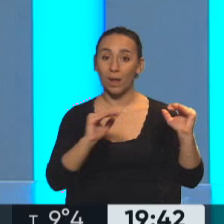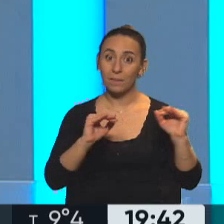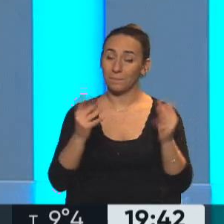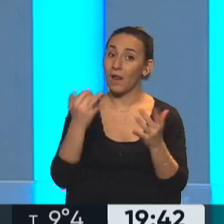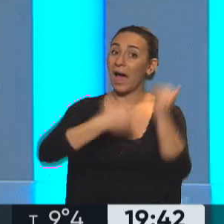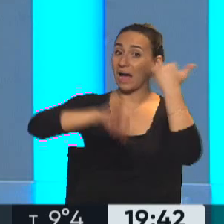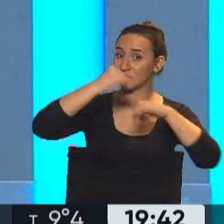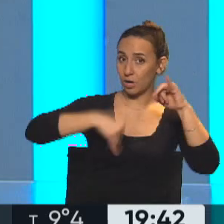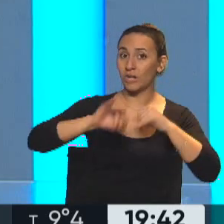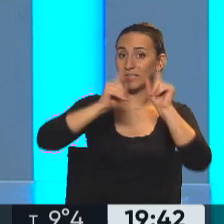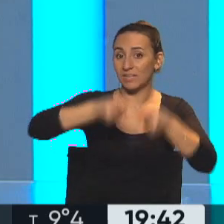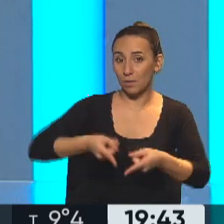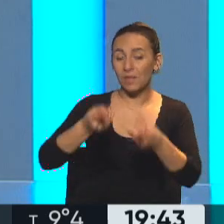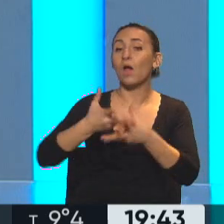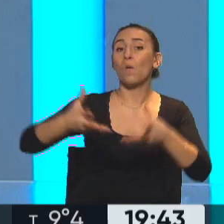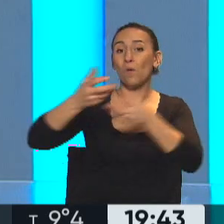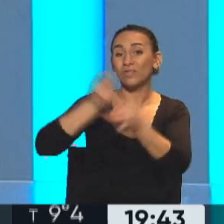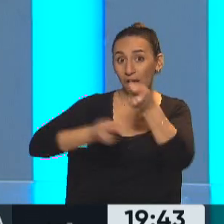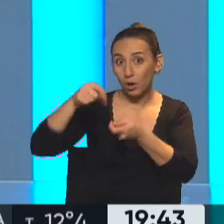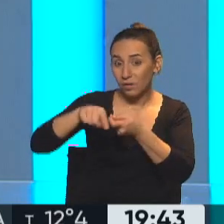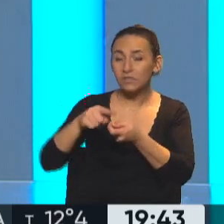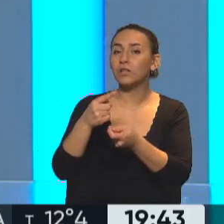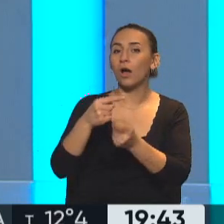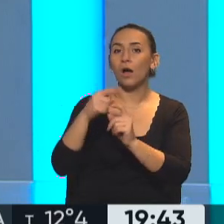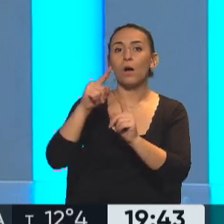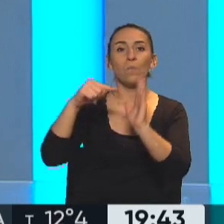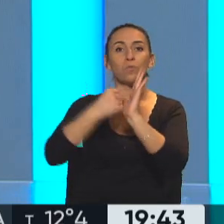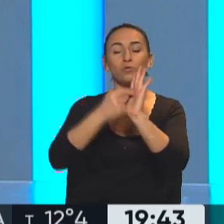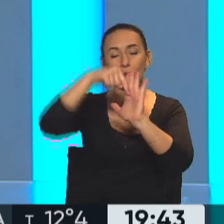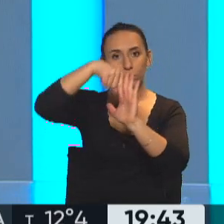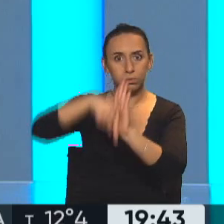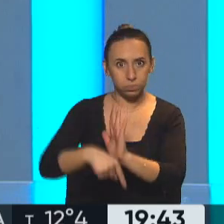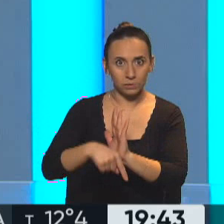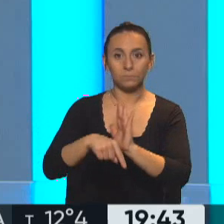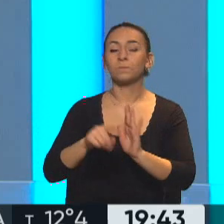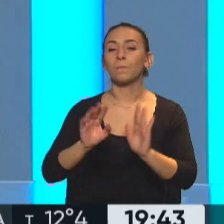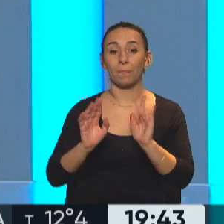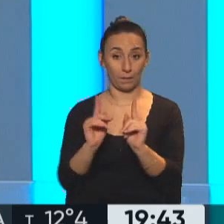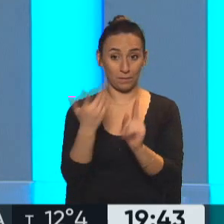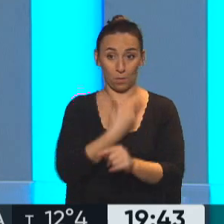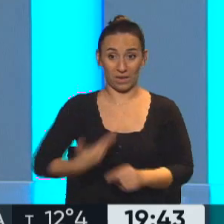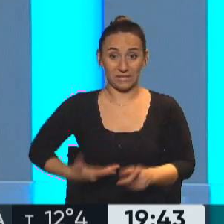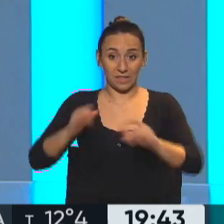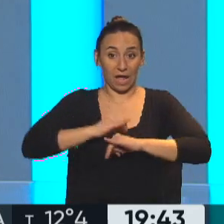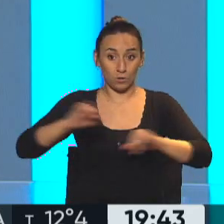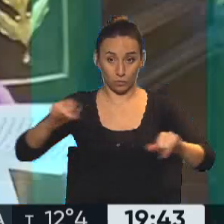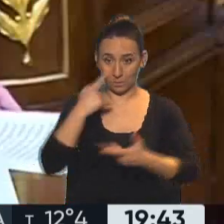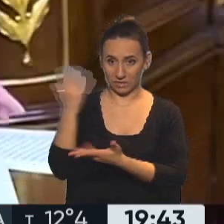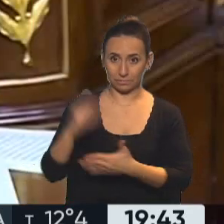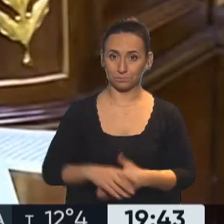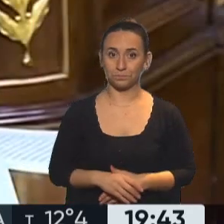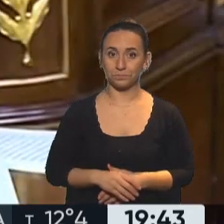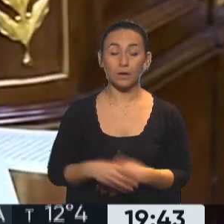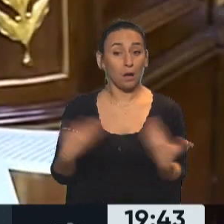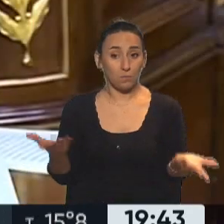caer después del anuncio de este impuesto. Si te parece, Diana, vemos al propio Pedro Sánchez cuando anunciaba estas medidas.